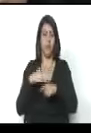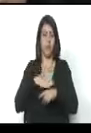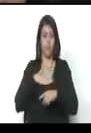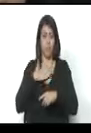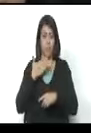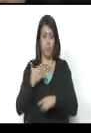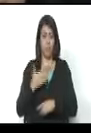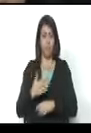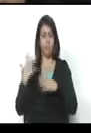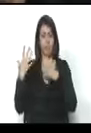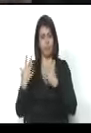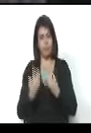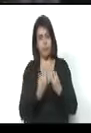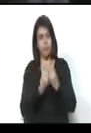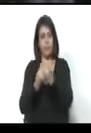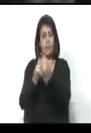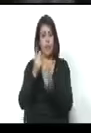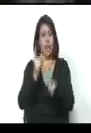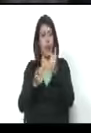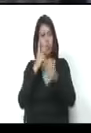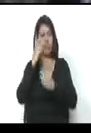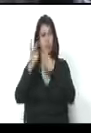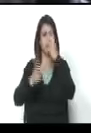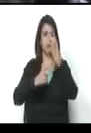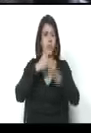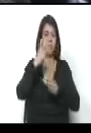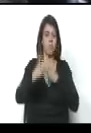poder acompañarlo en alguna gira,